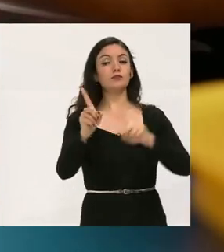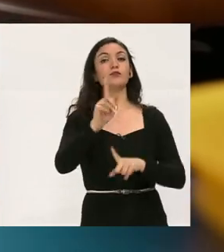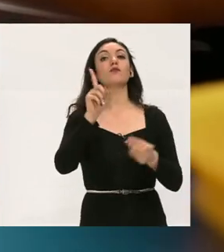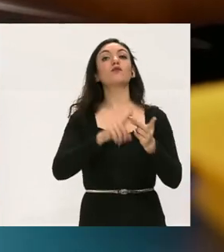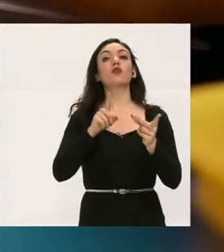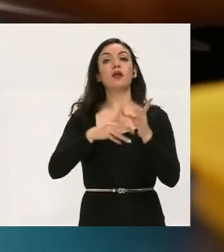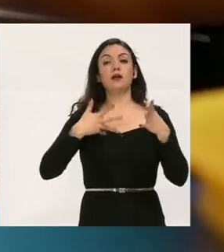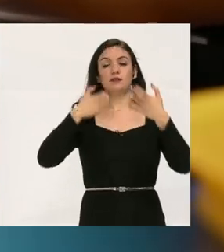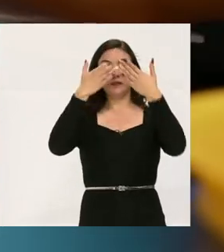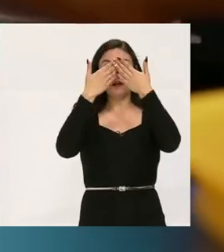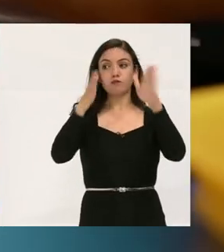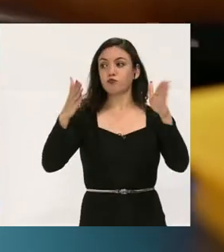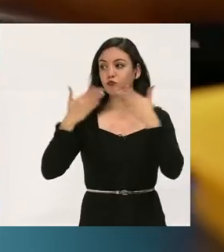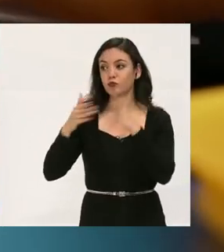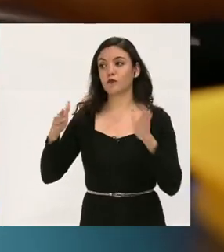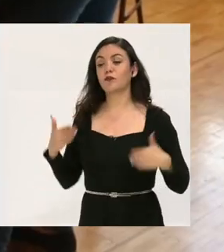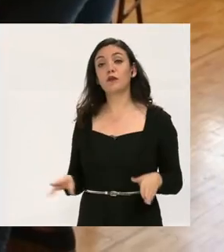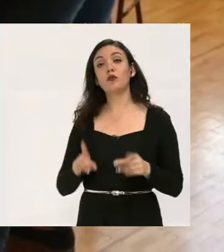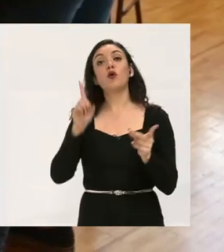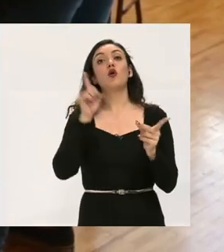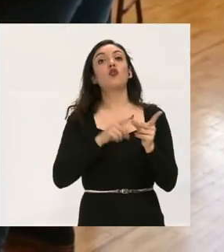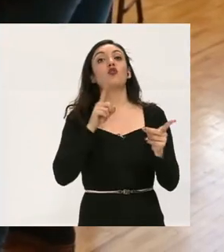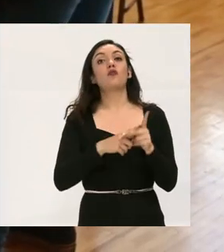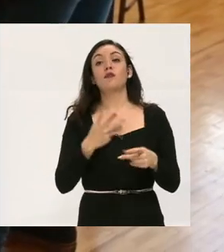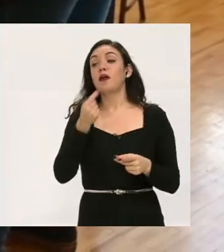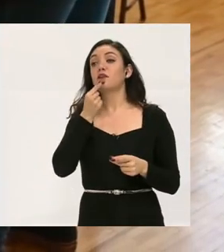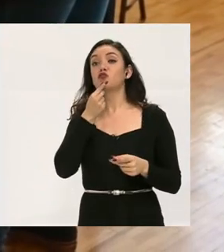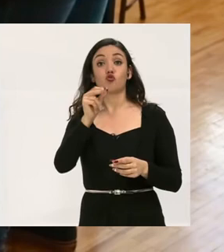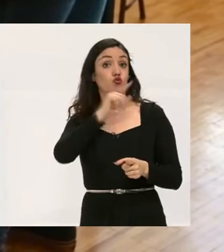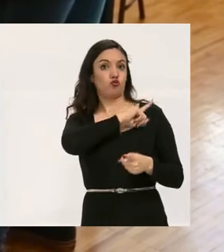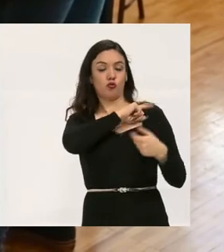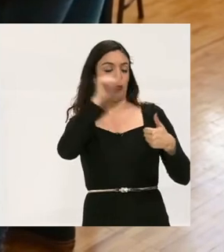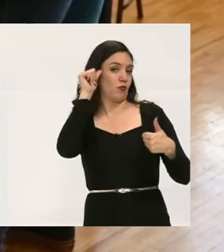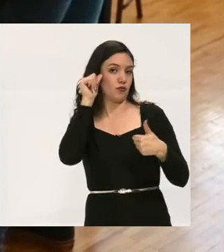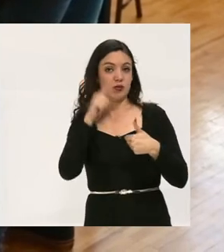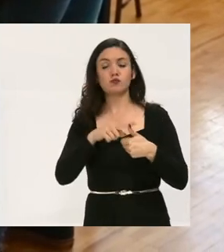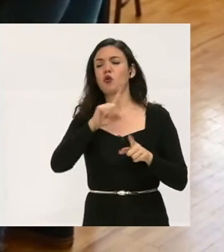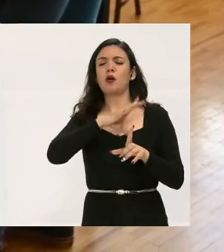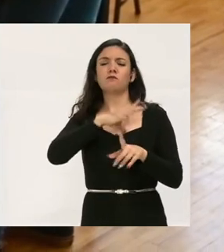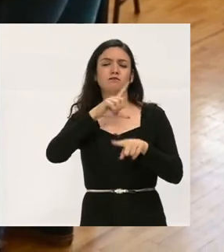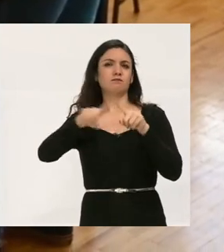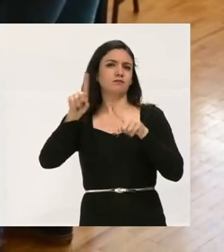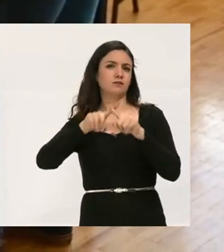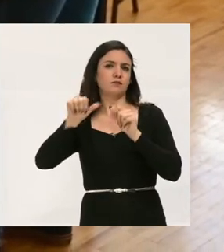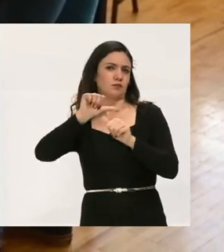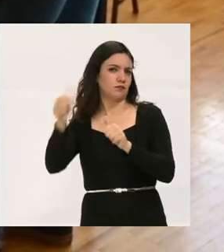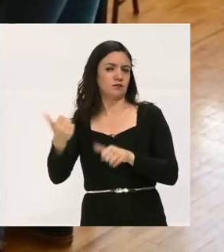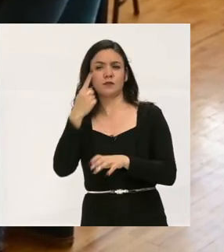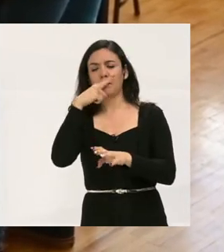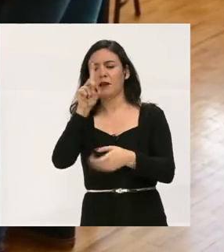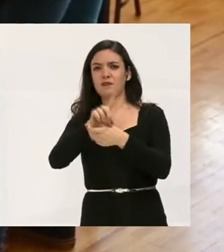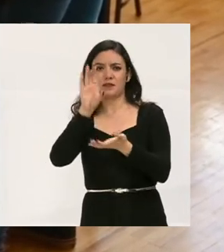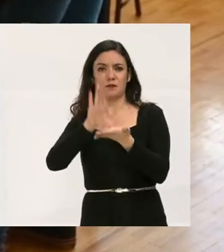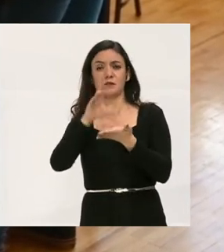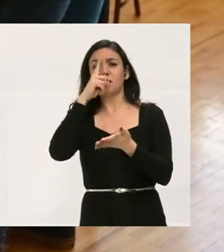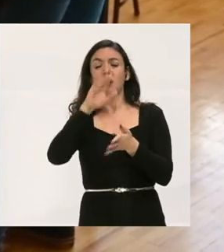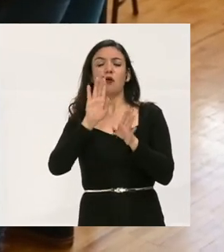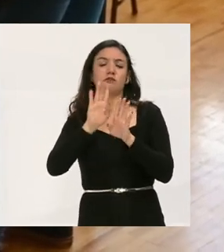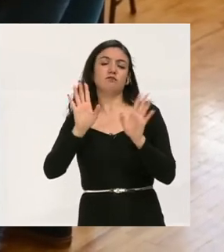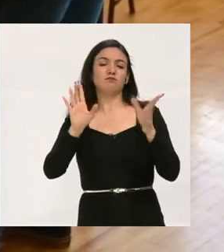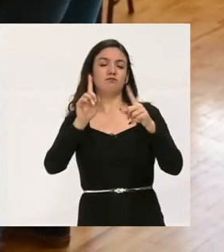incluyentes en el sentido de que se están abriendo a que hay niños no solo con autismo sino con otras situaciones